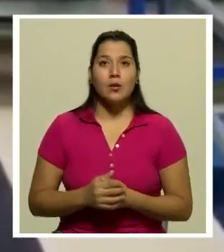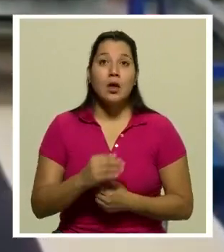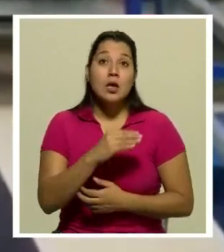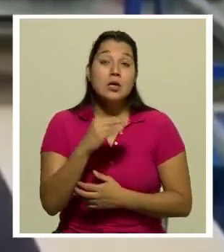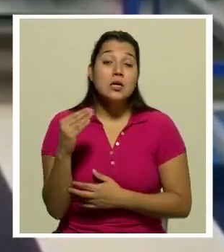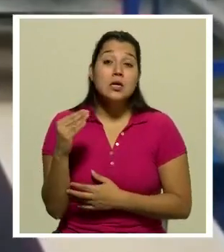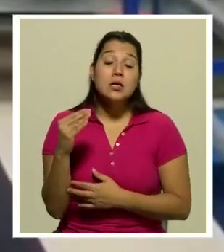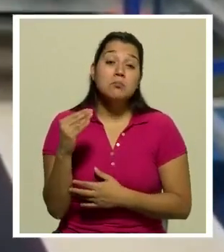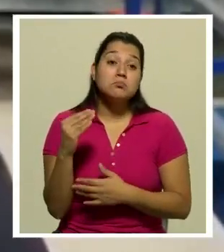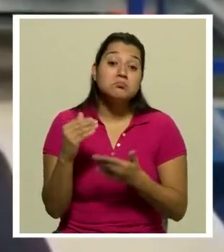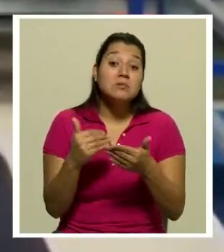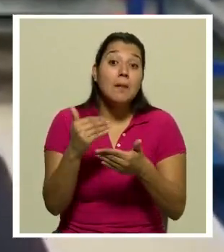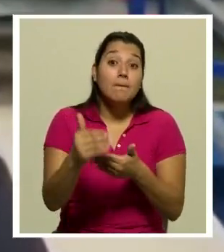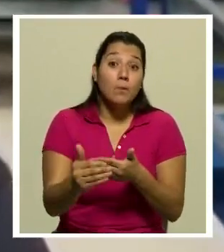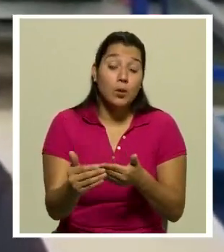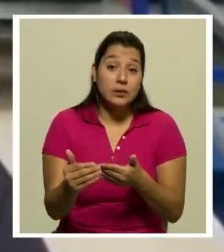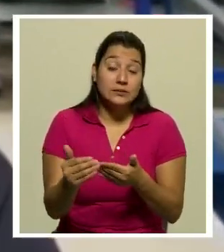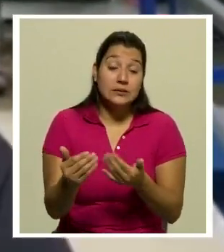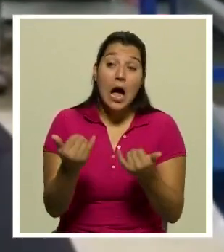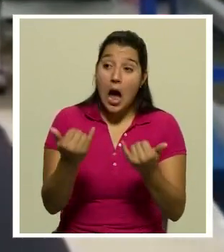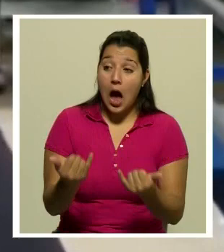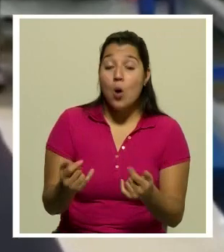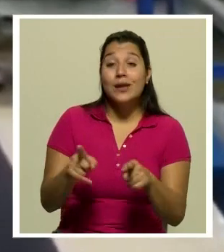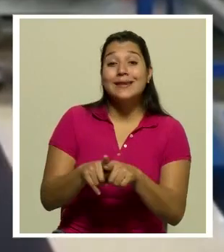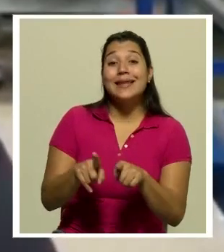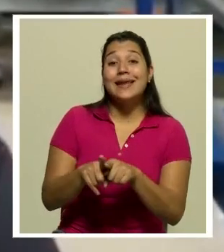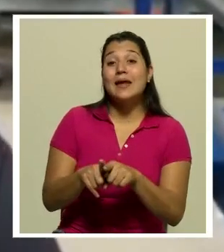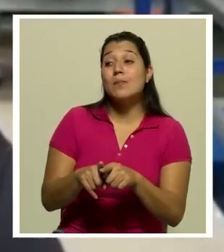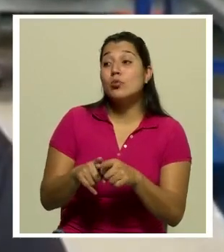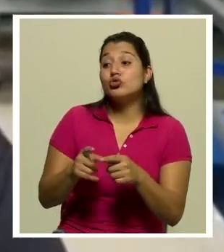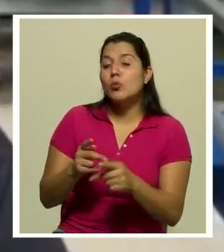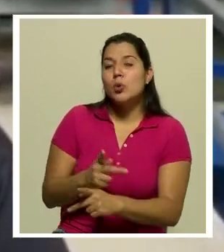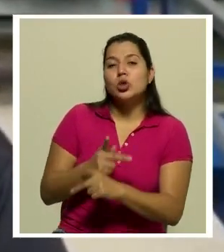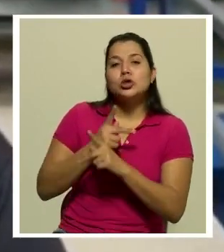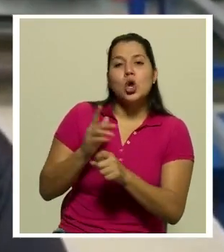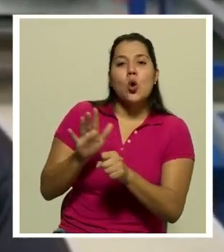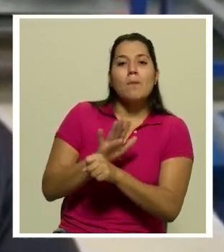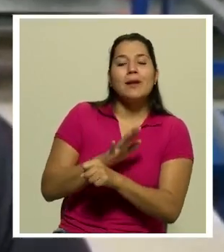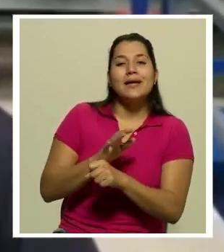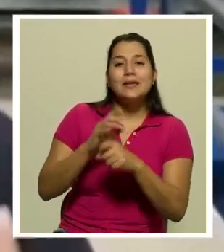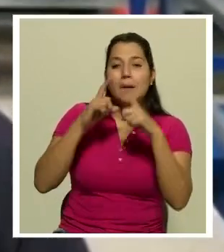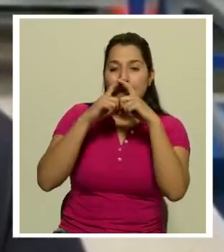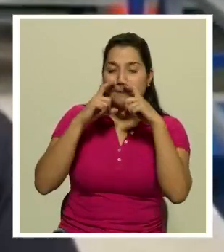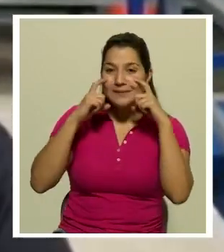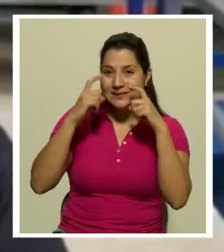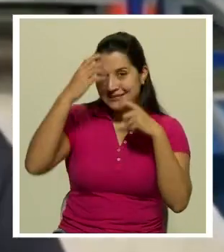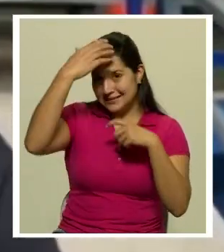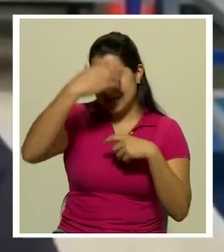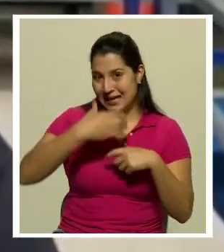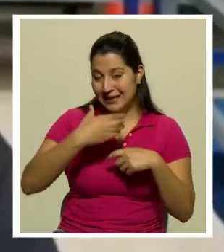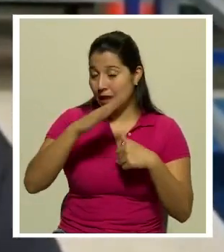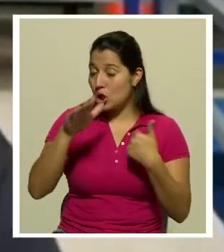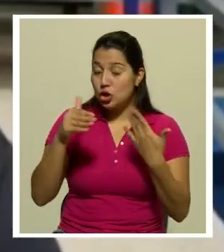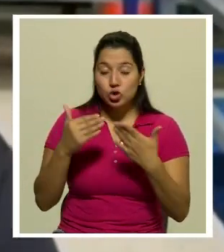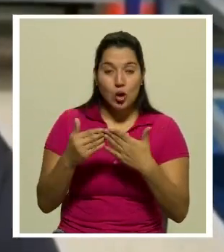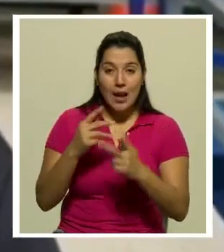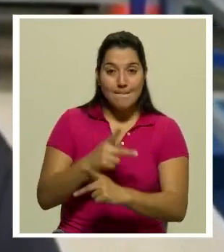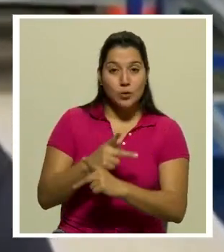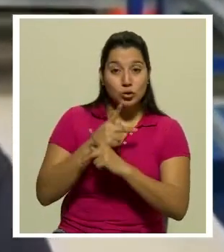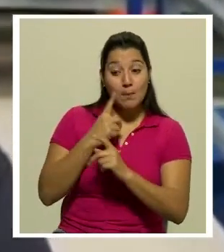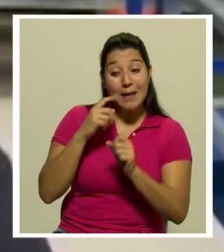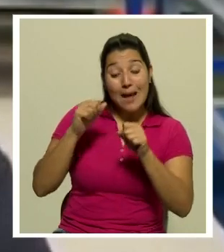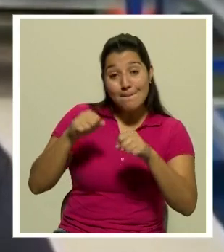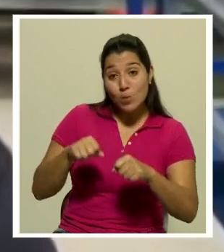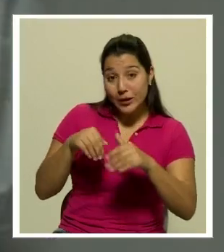pues posterior a esta situación también equipo de protección completo, mascarillas, caretas, todo el equipo pues para poder hacer los